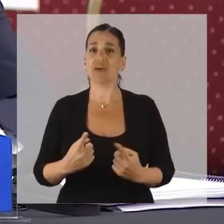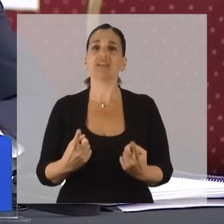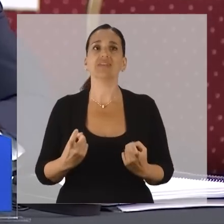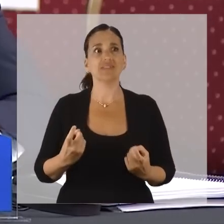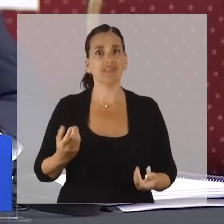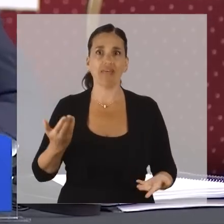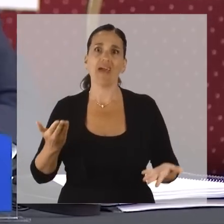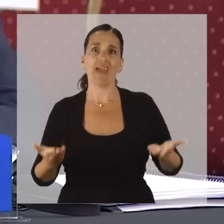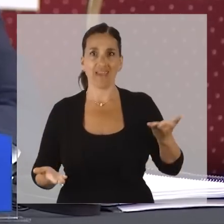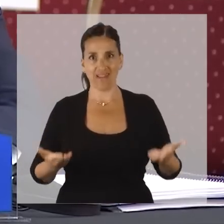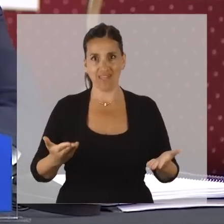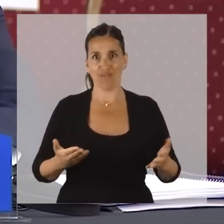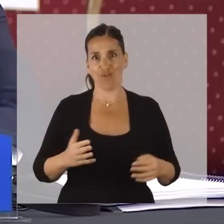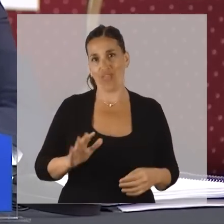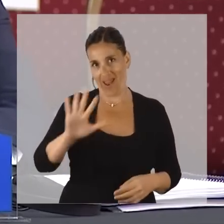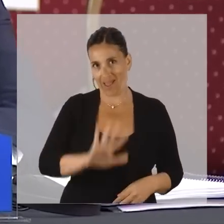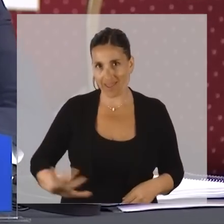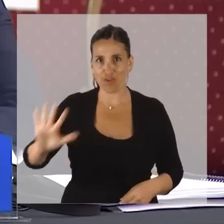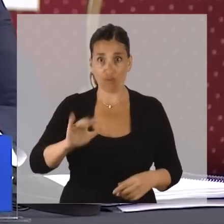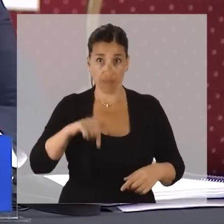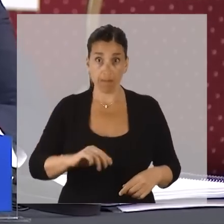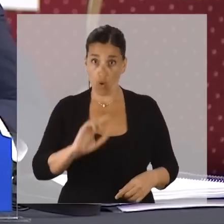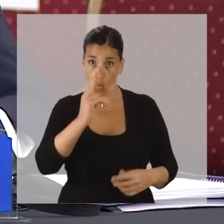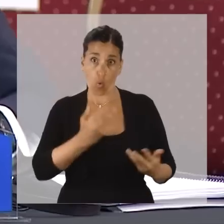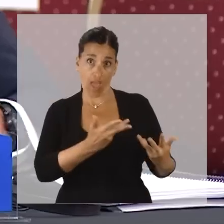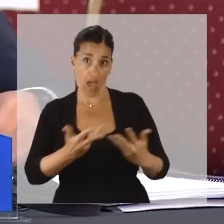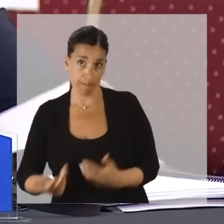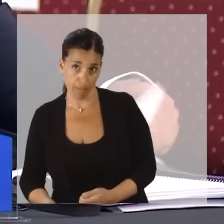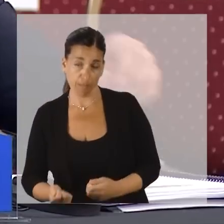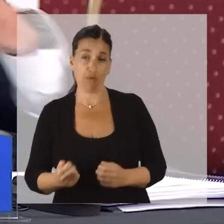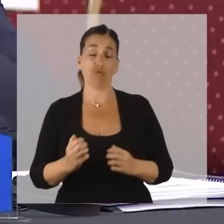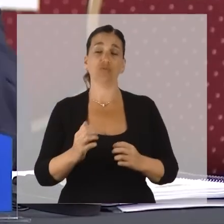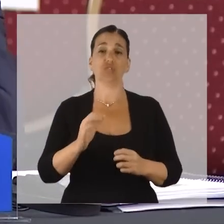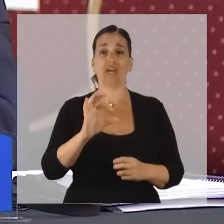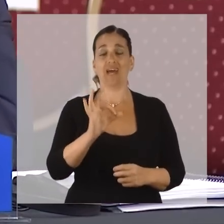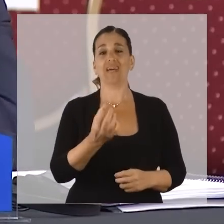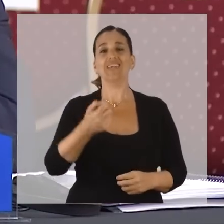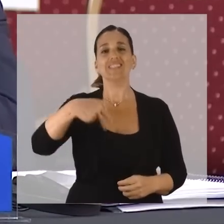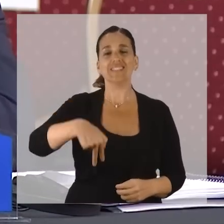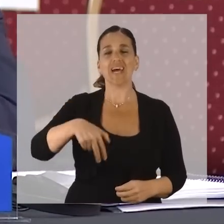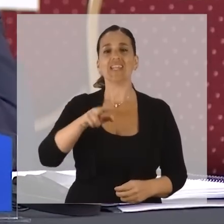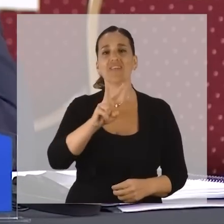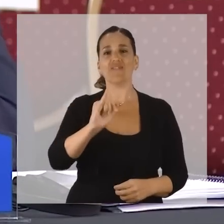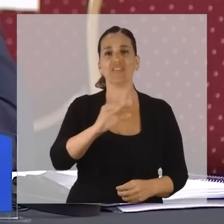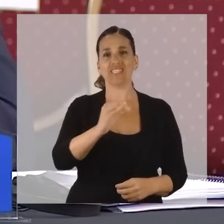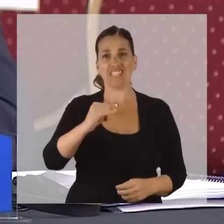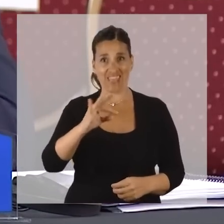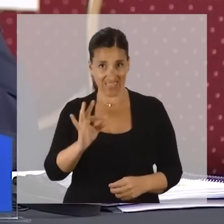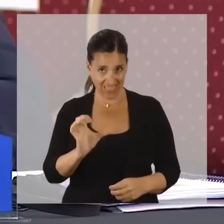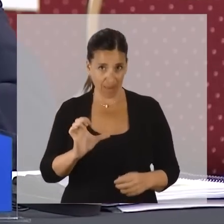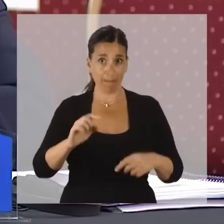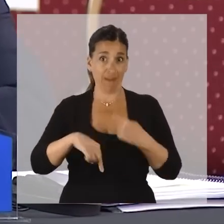Uruguay anticipadamente ha apoyado la candidatura de San Vicente y Las Granadinas para la próxima presidencia